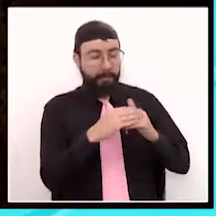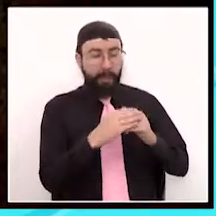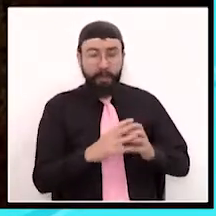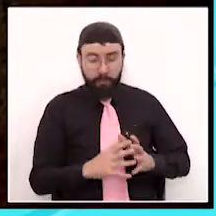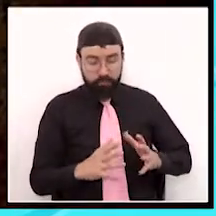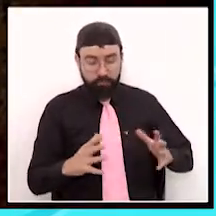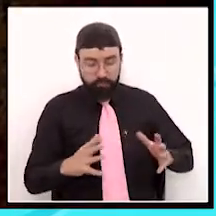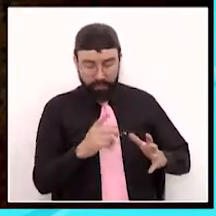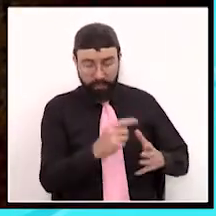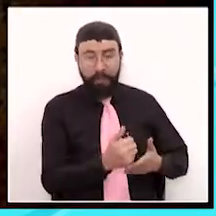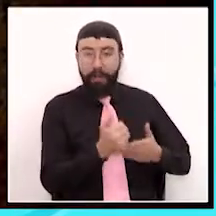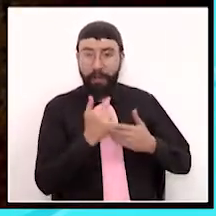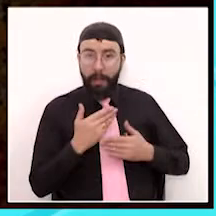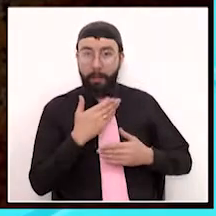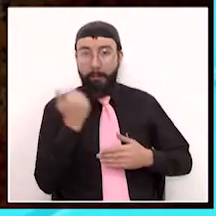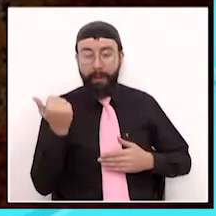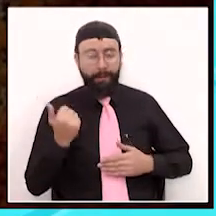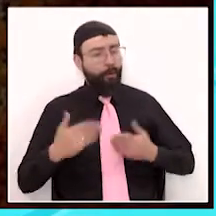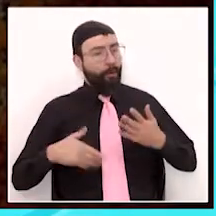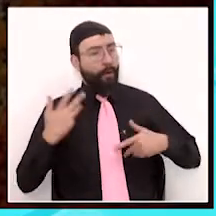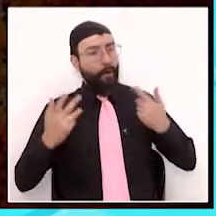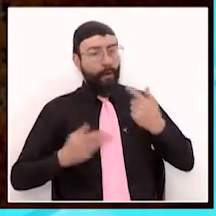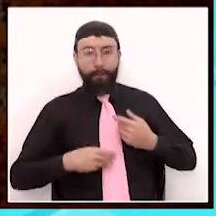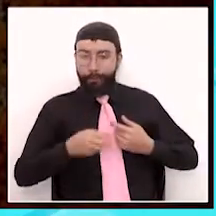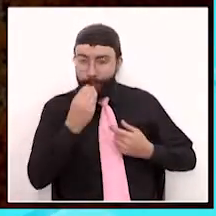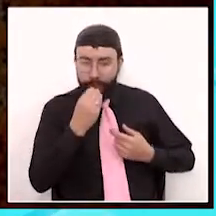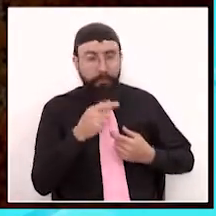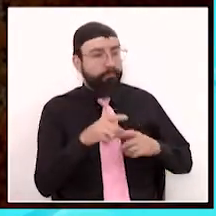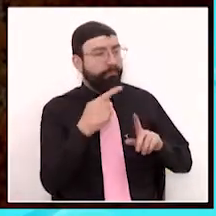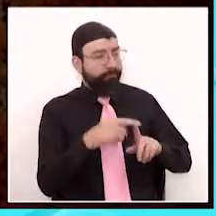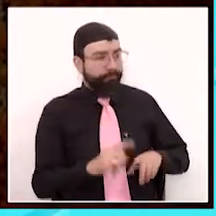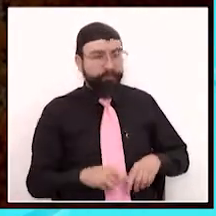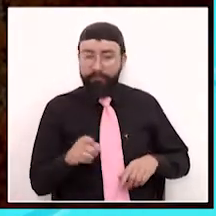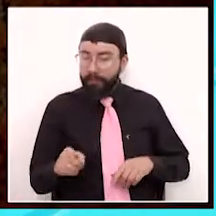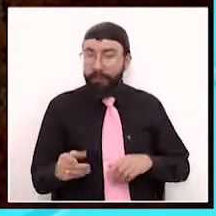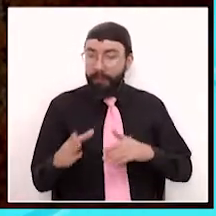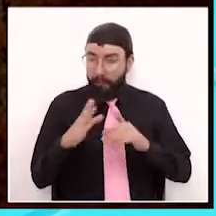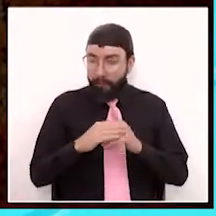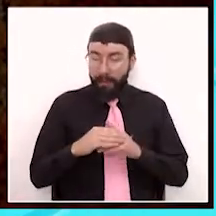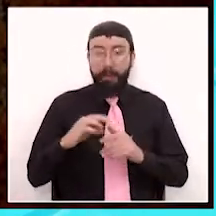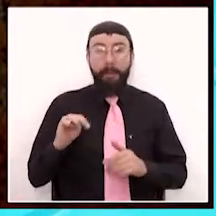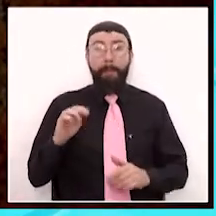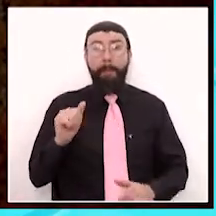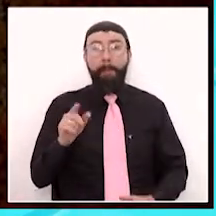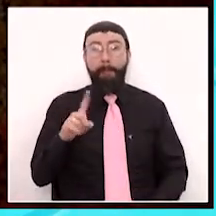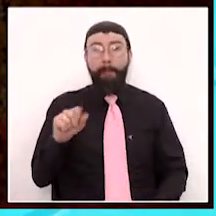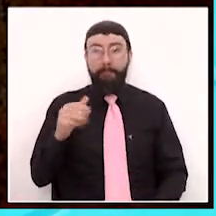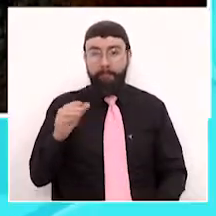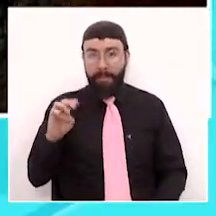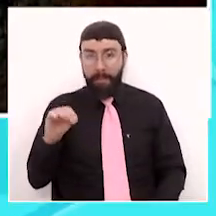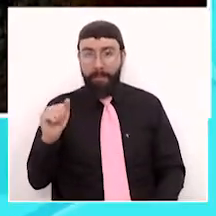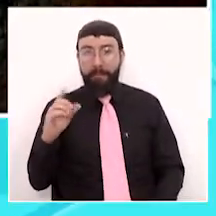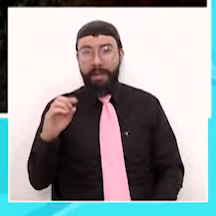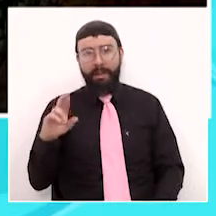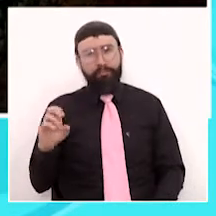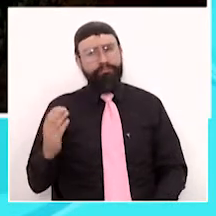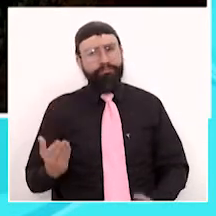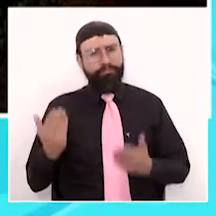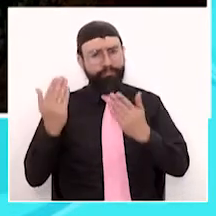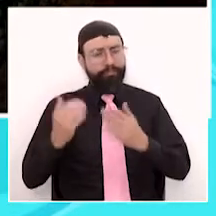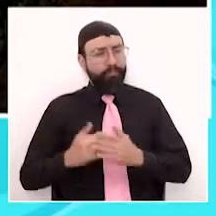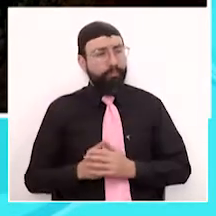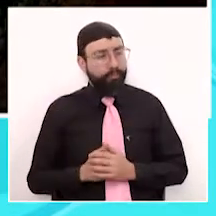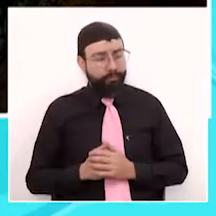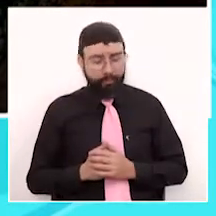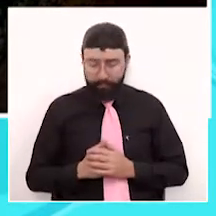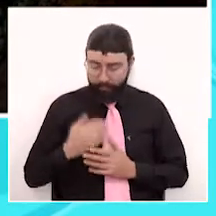de todos los beneficios que podemos experimentar cuando estamos consumiendo pan de masa madre. Muchas gracias, doctora, por